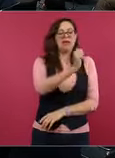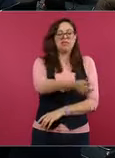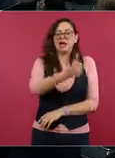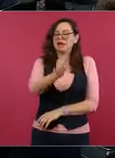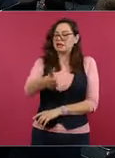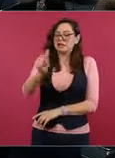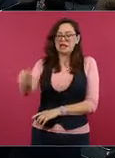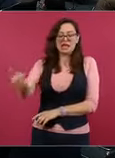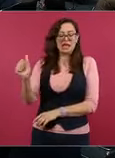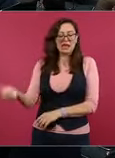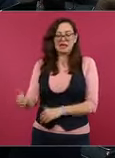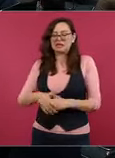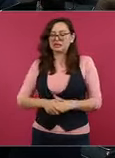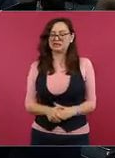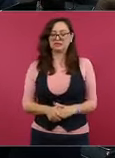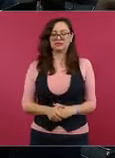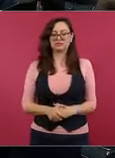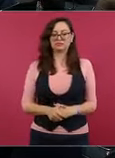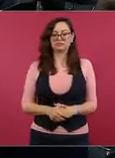sin